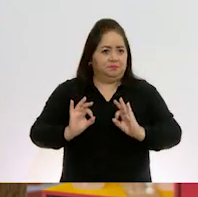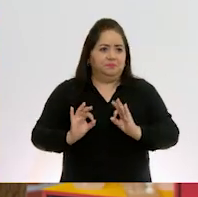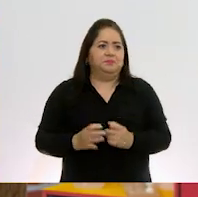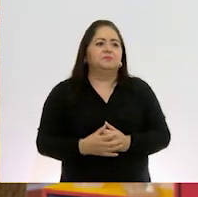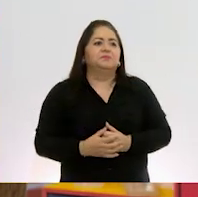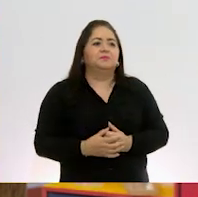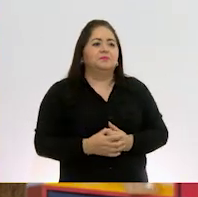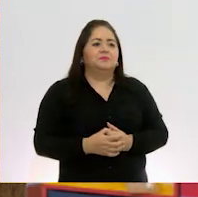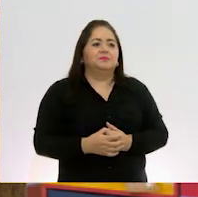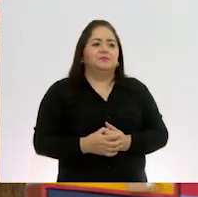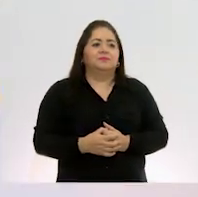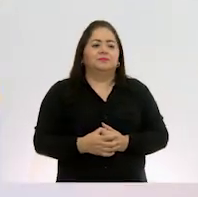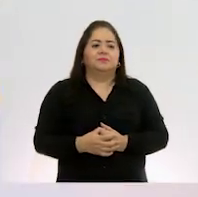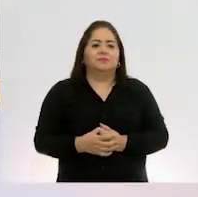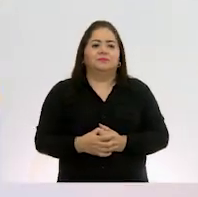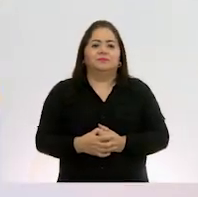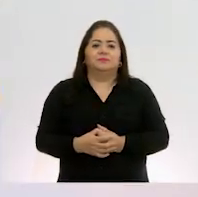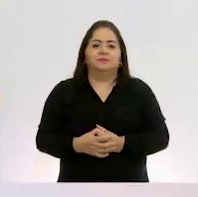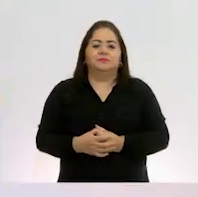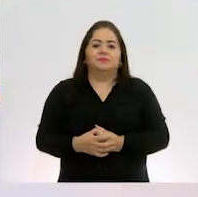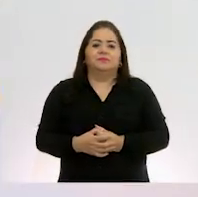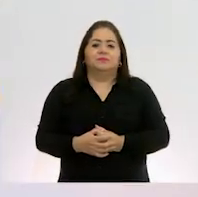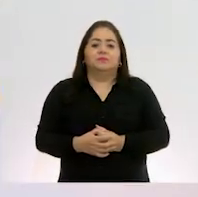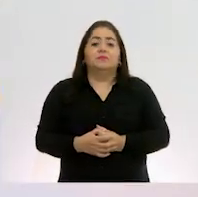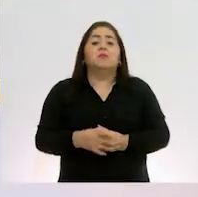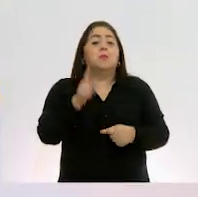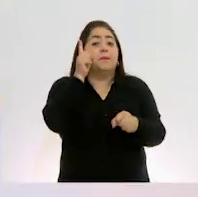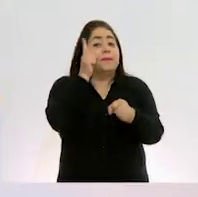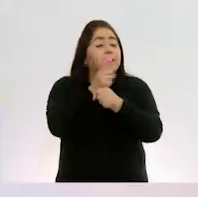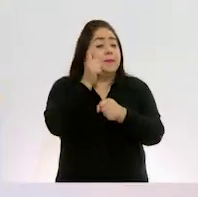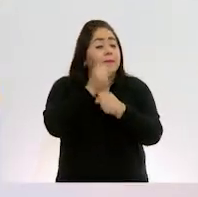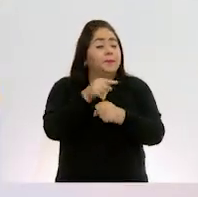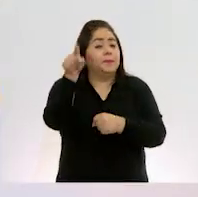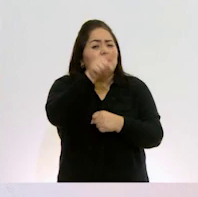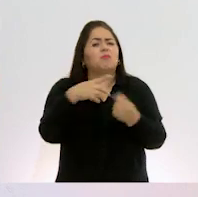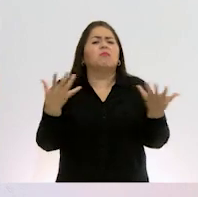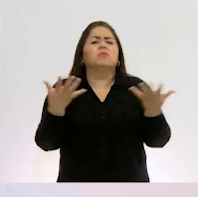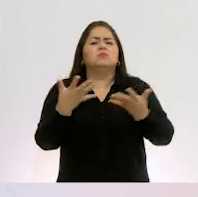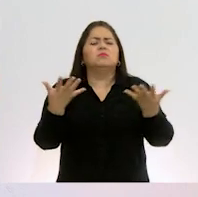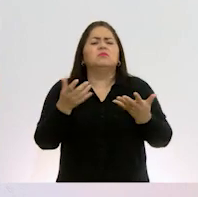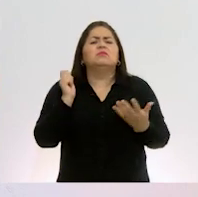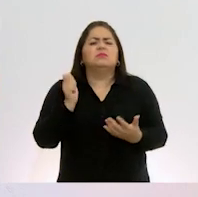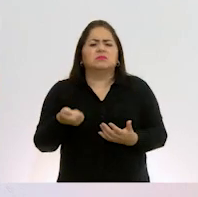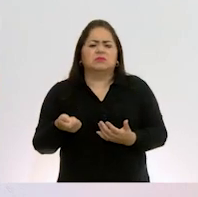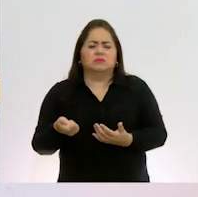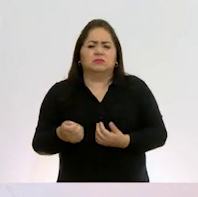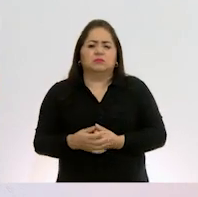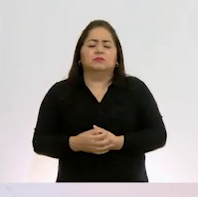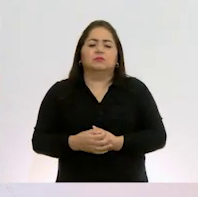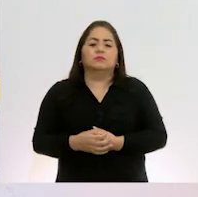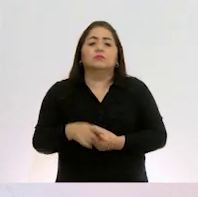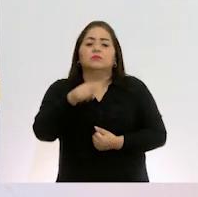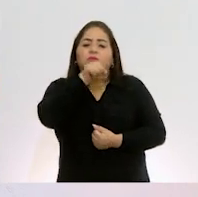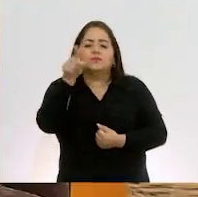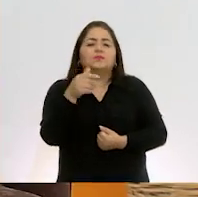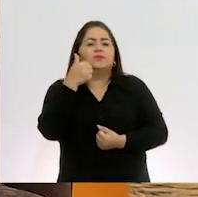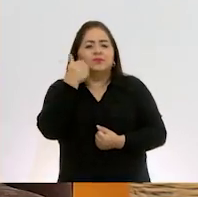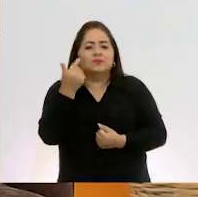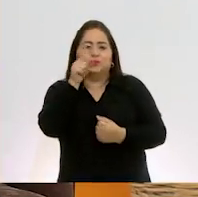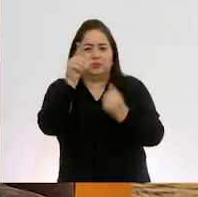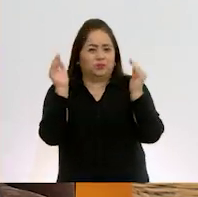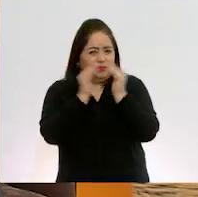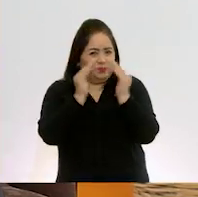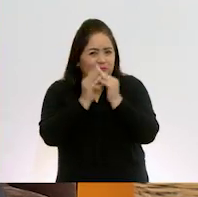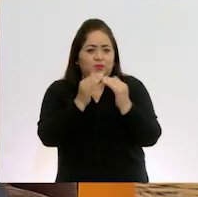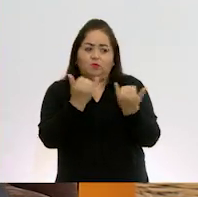¿Sí? Perfecto. Lo primero que vamos a hacer. Sí. Quisiera que ustedes en casa,